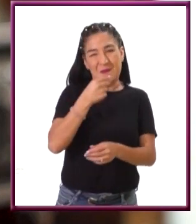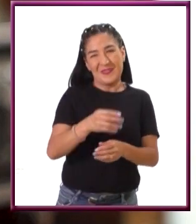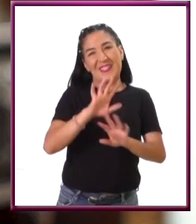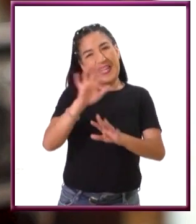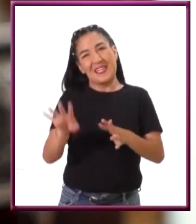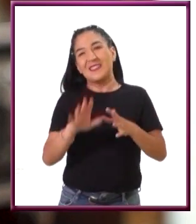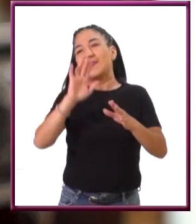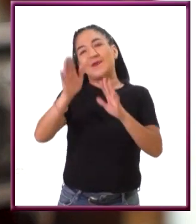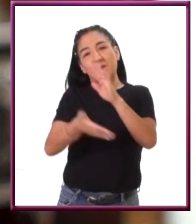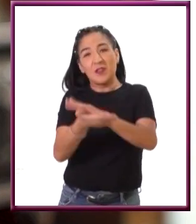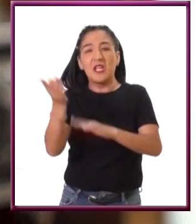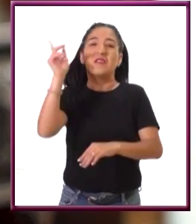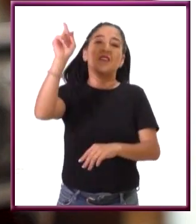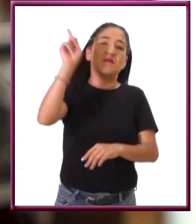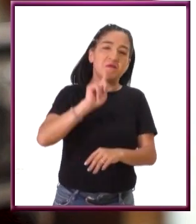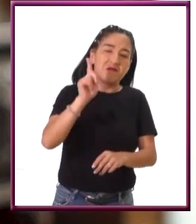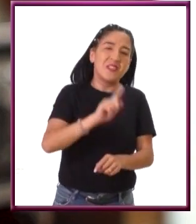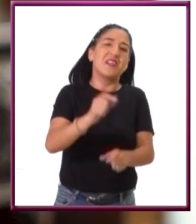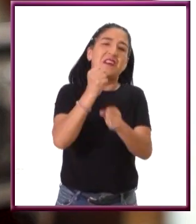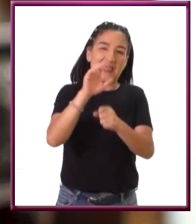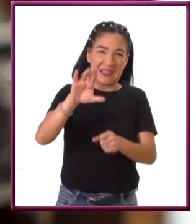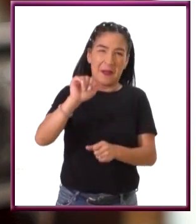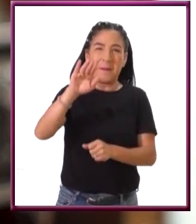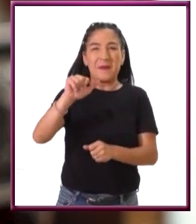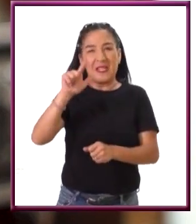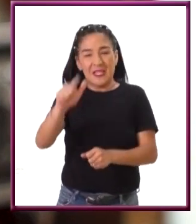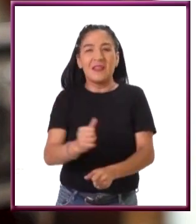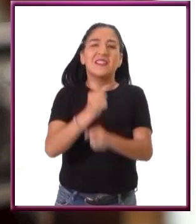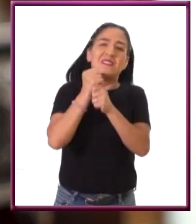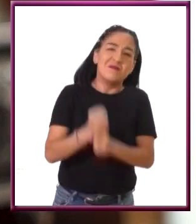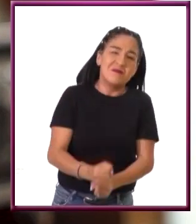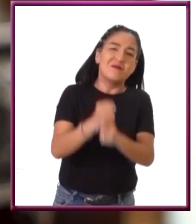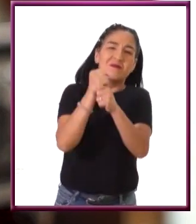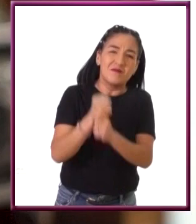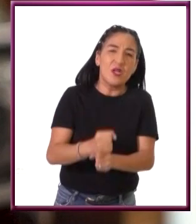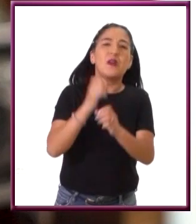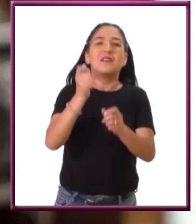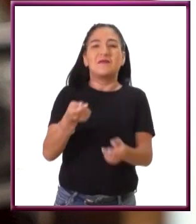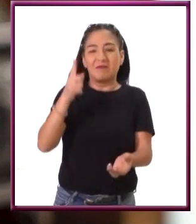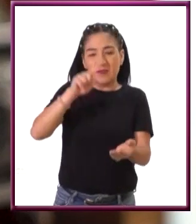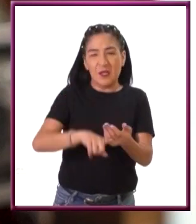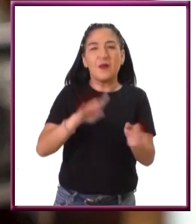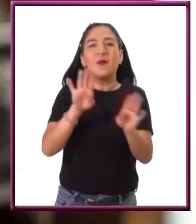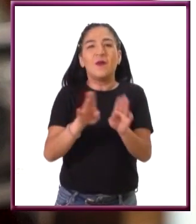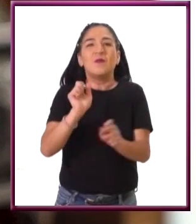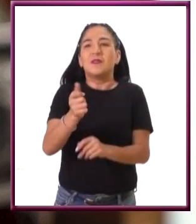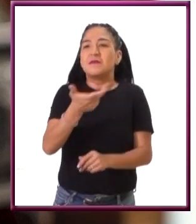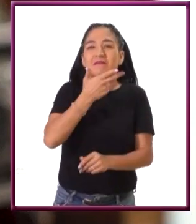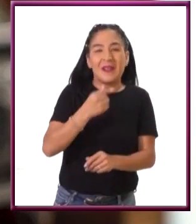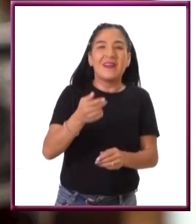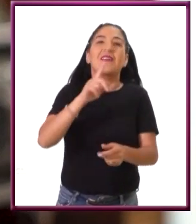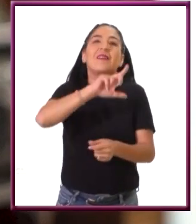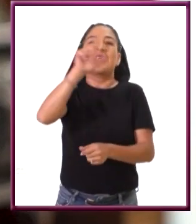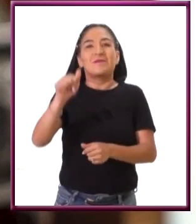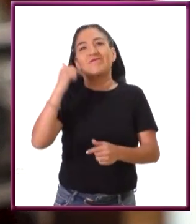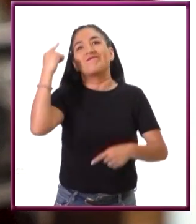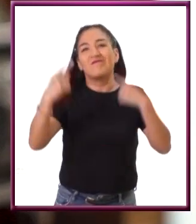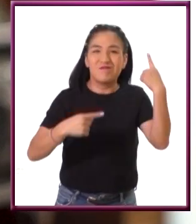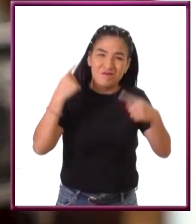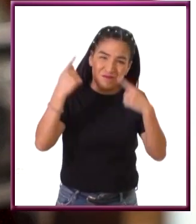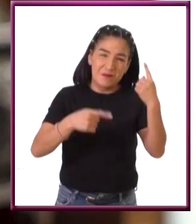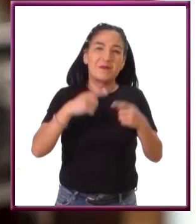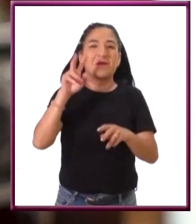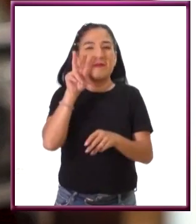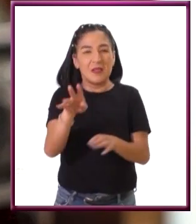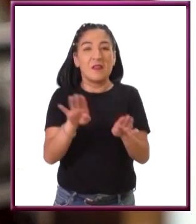deja, ella sufre mucho y ya no se puede acomodar en un mundo de hombres, y claro, está loca. Lo que va a pasar